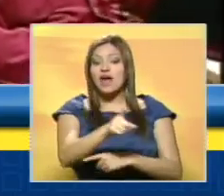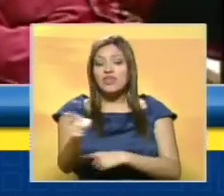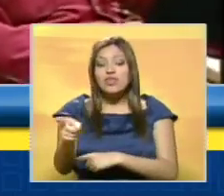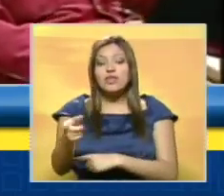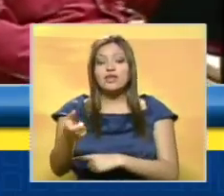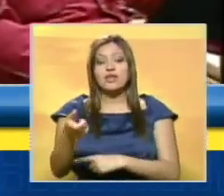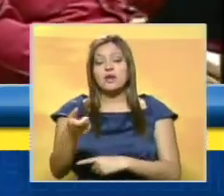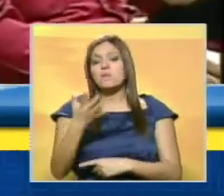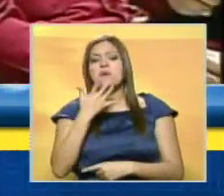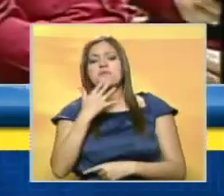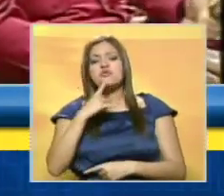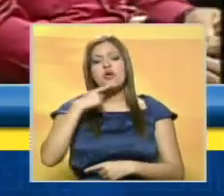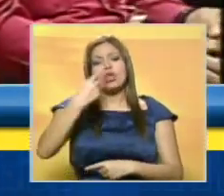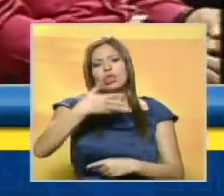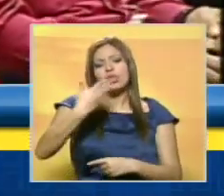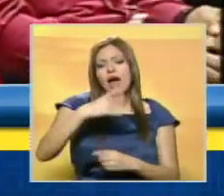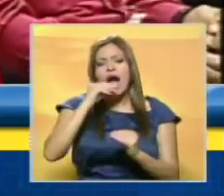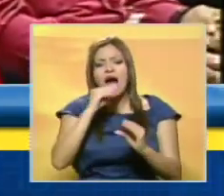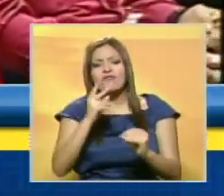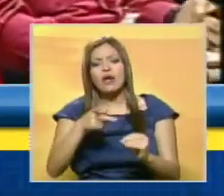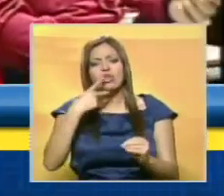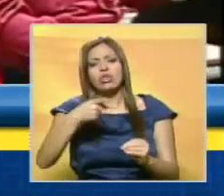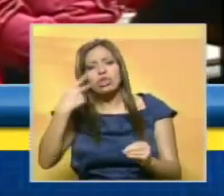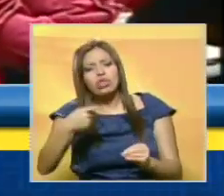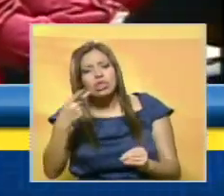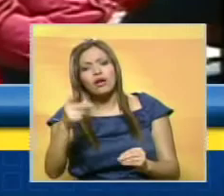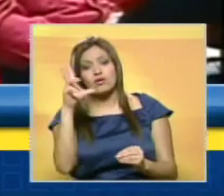que nosotros hablamos por hablar, ¿no?